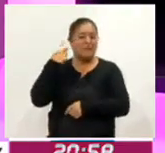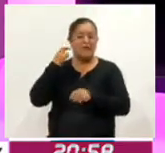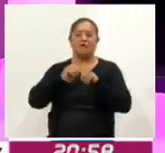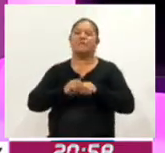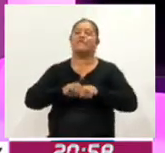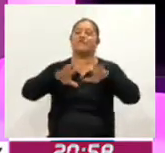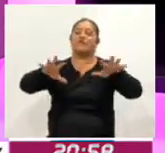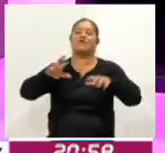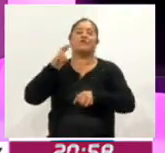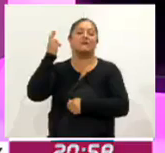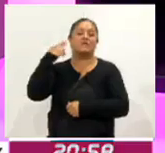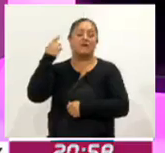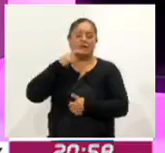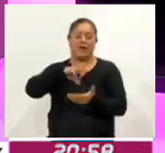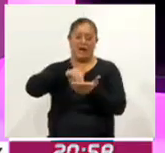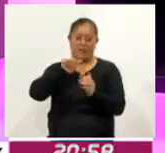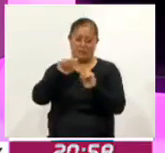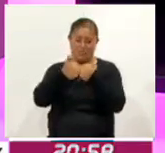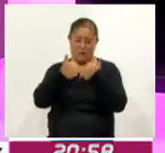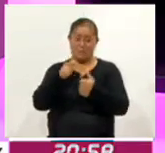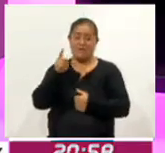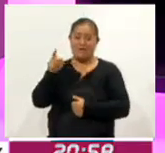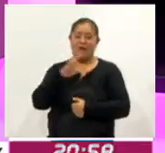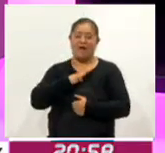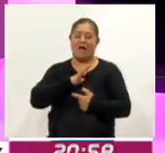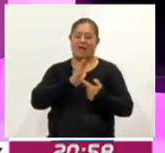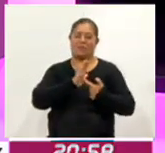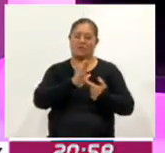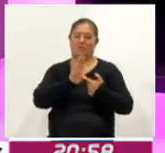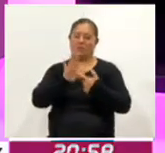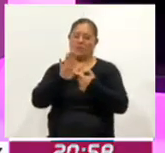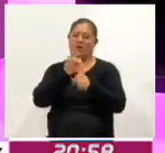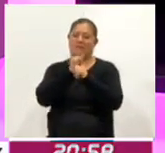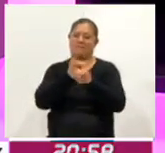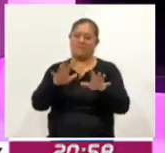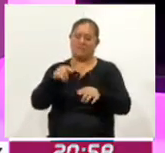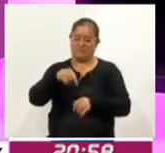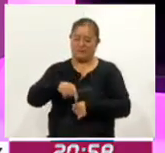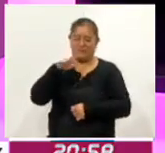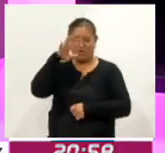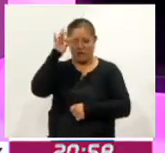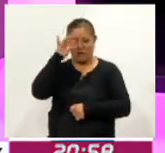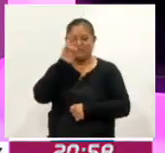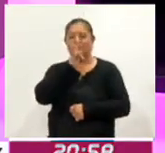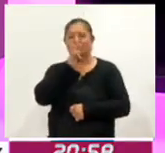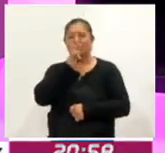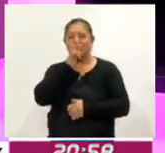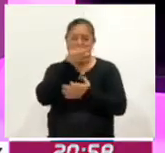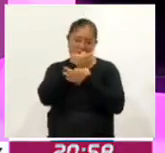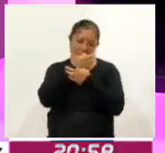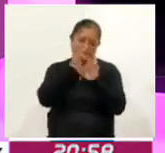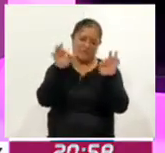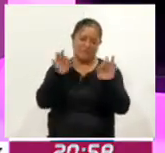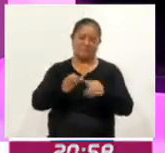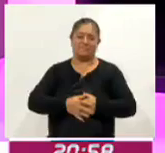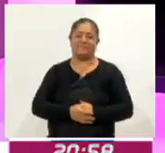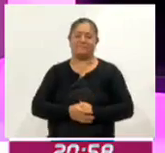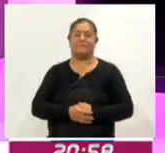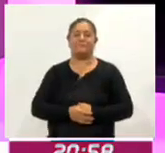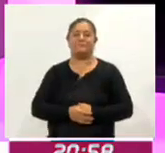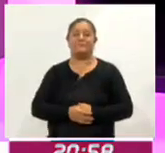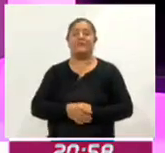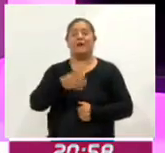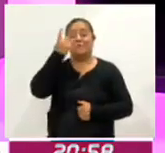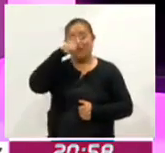quien también pues bueno, presenta varios cortes informativos de Corazit Noticias y las emisiones correspondientes para mantenerle